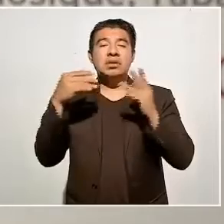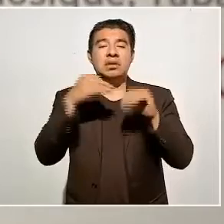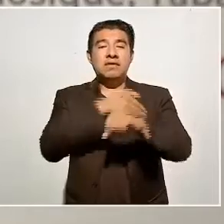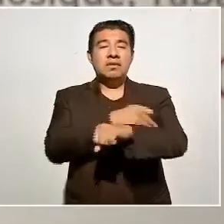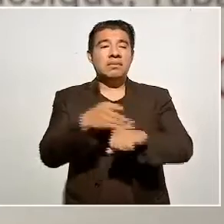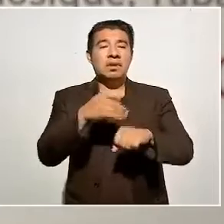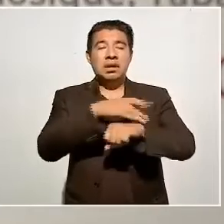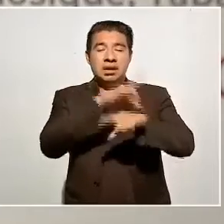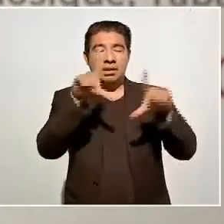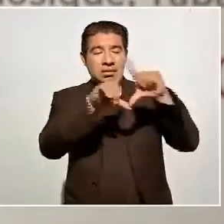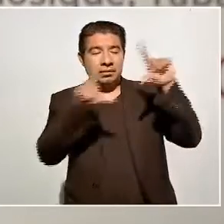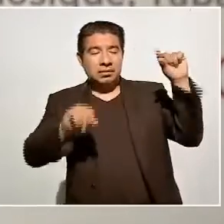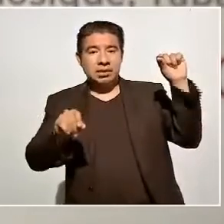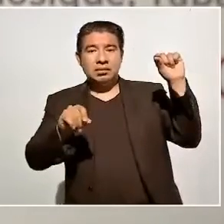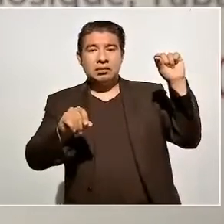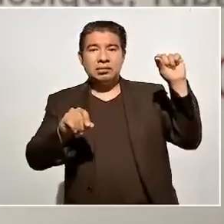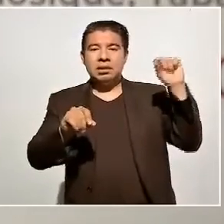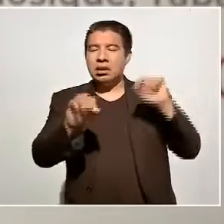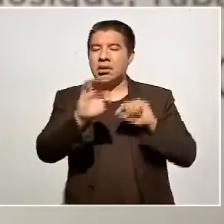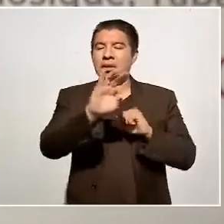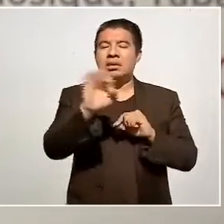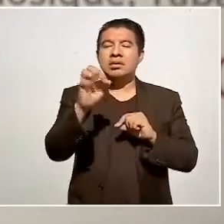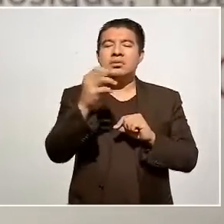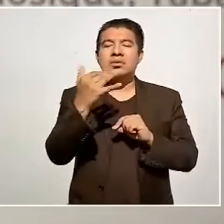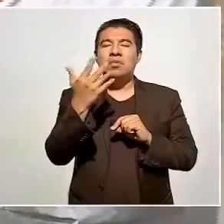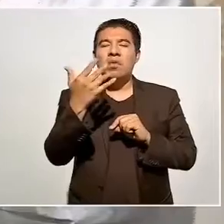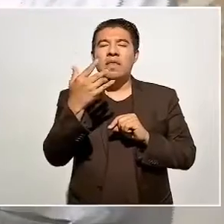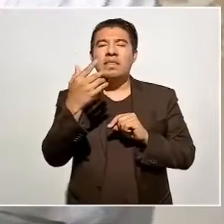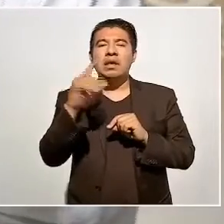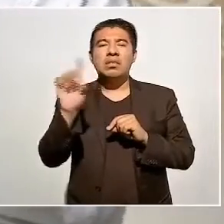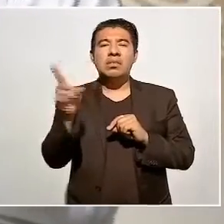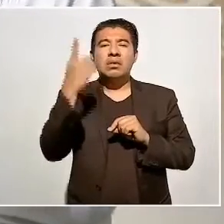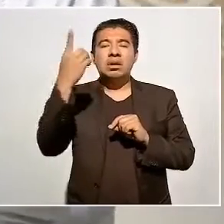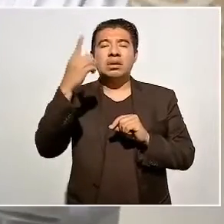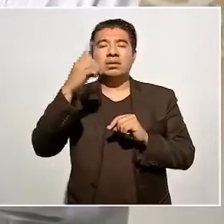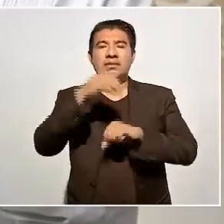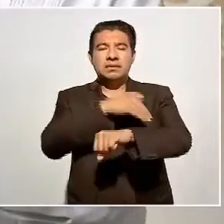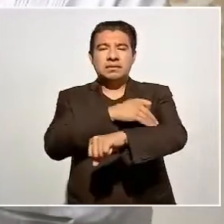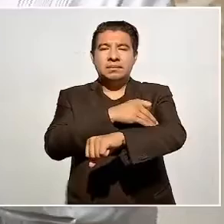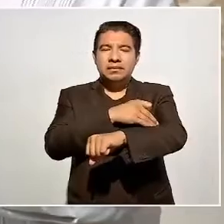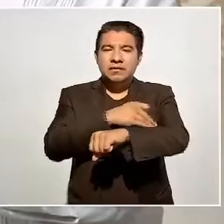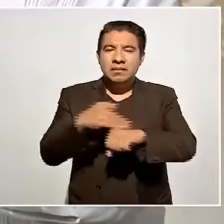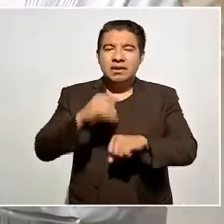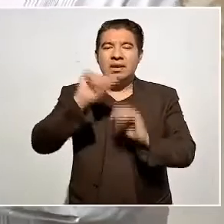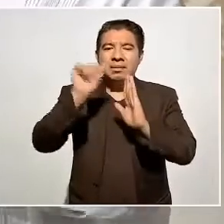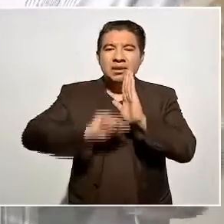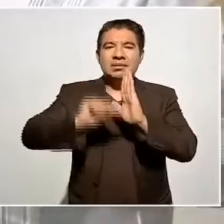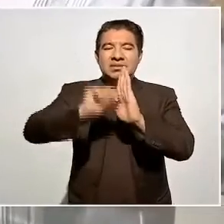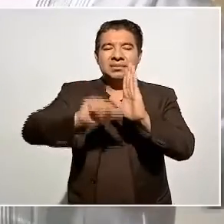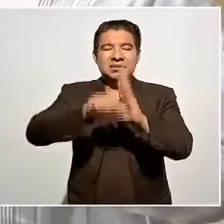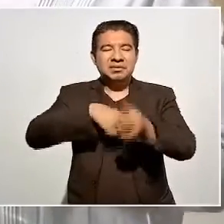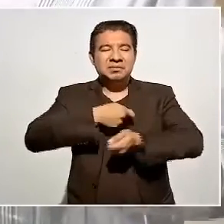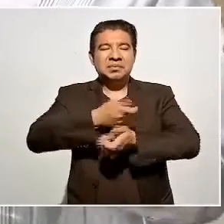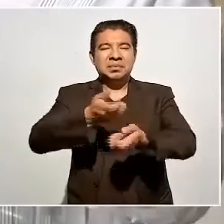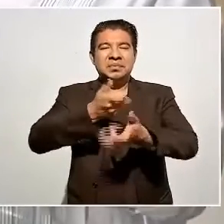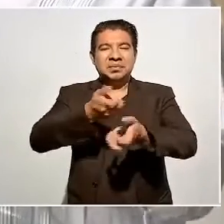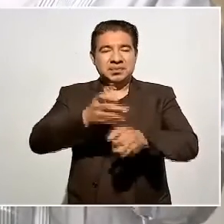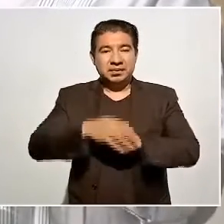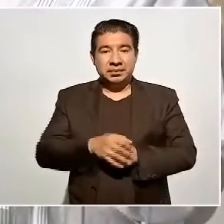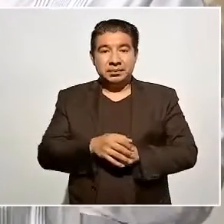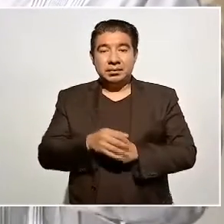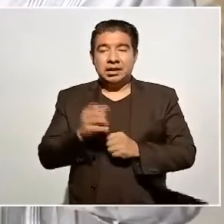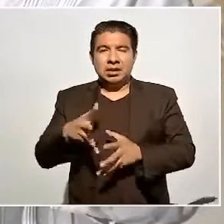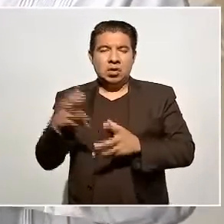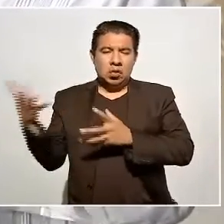a razón de $350 mensuales por familia. Eso fortaleció